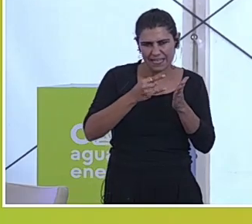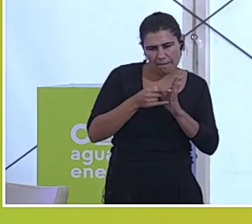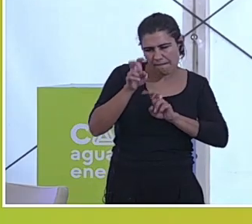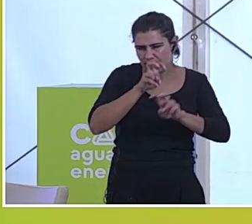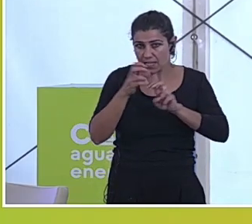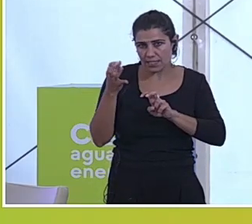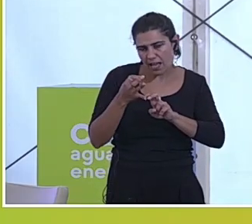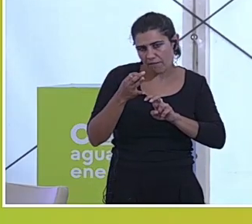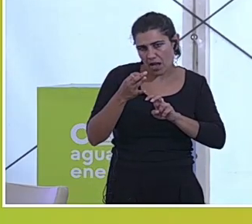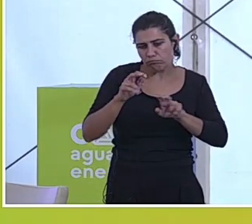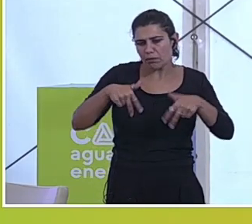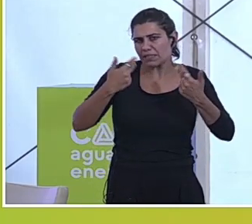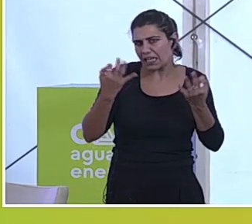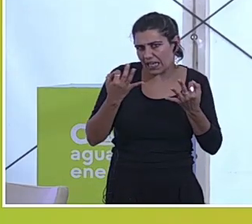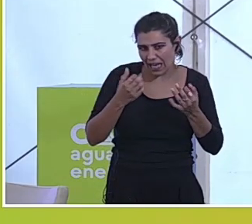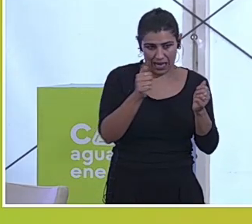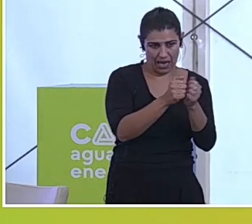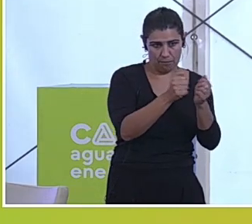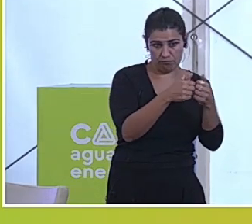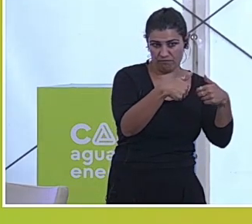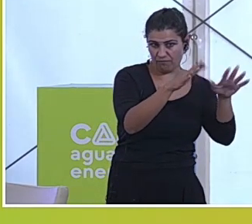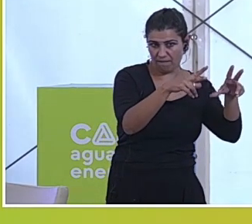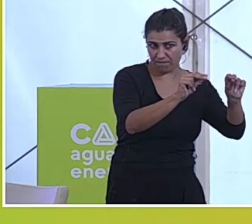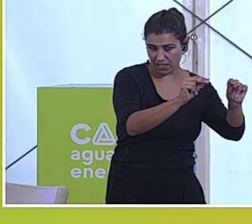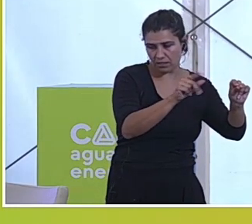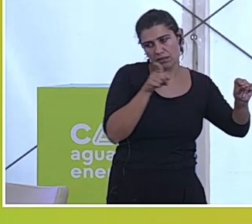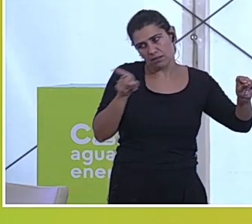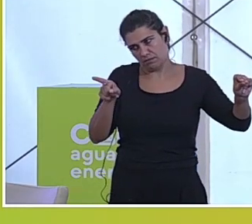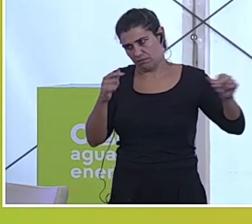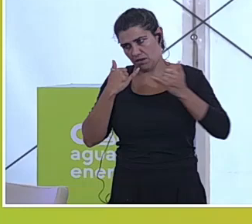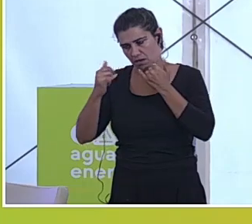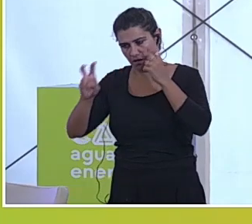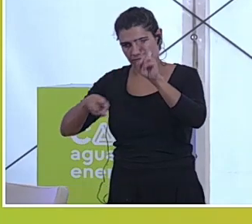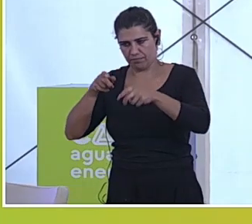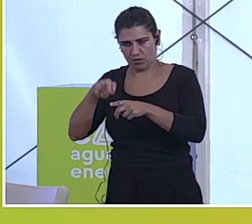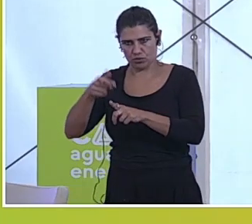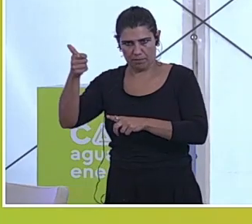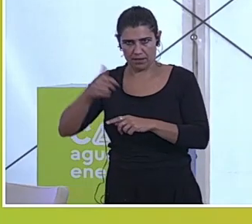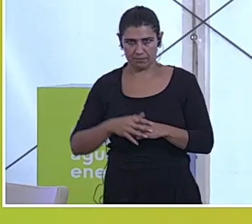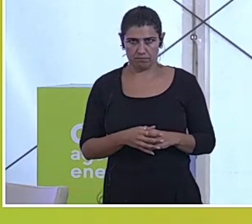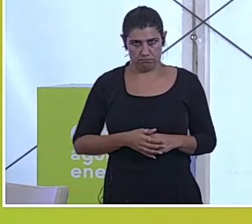permitan pues, descarbonizar el sector de transporte y esa es su importancia, ¿no?